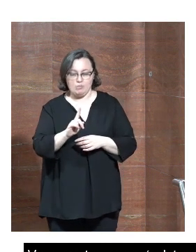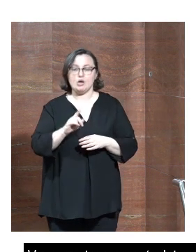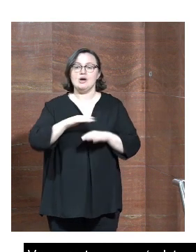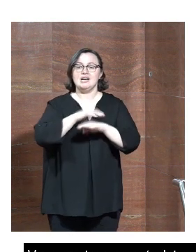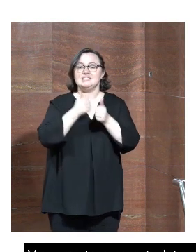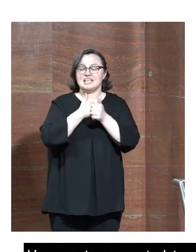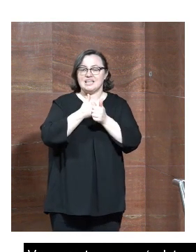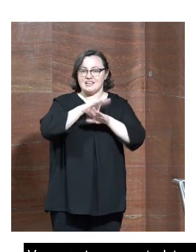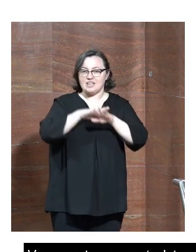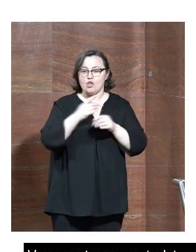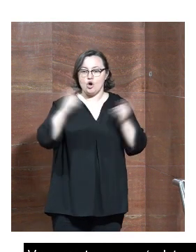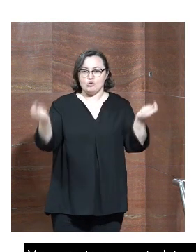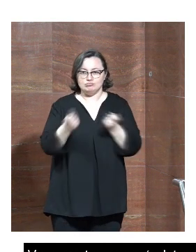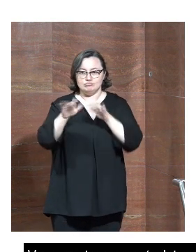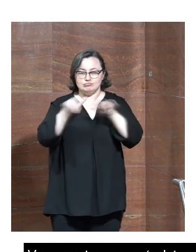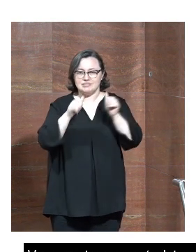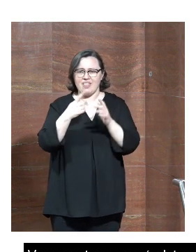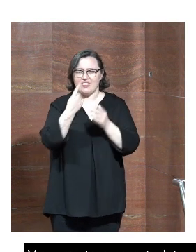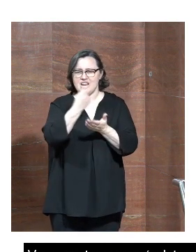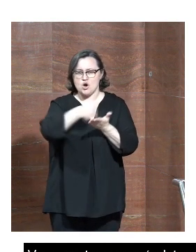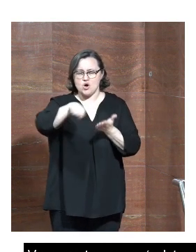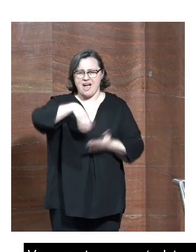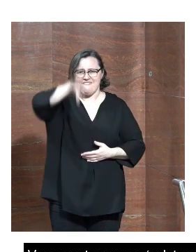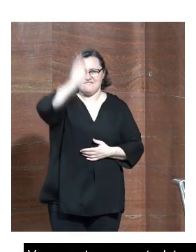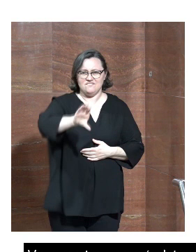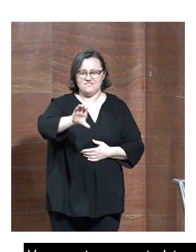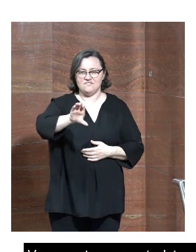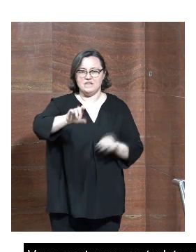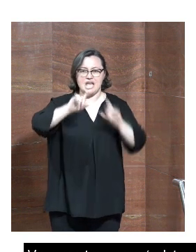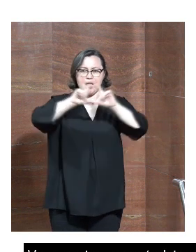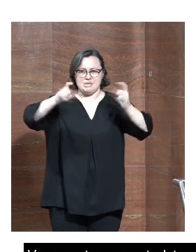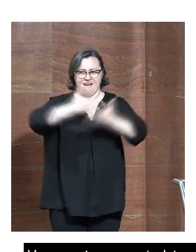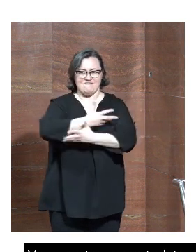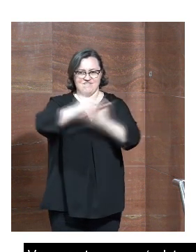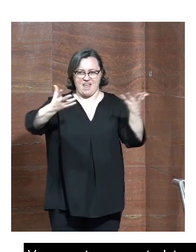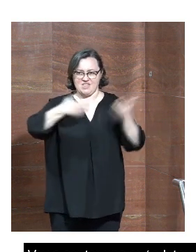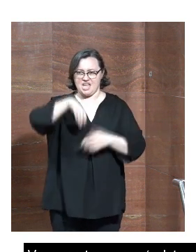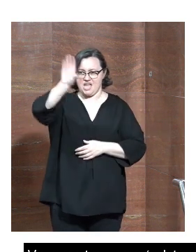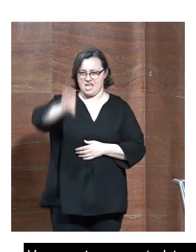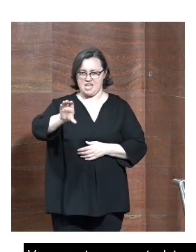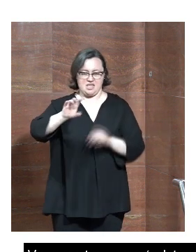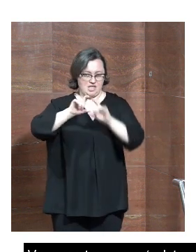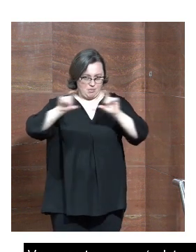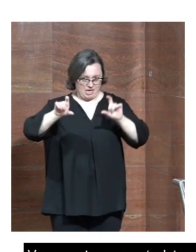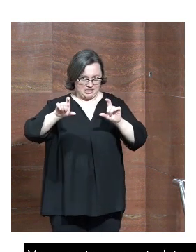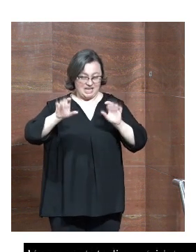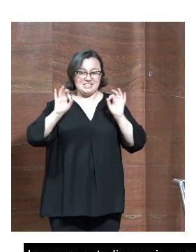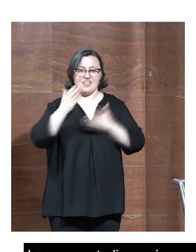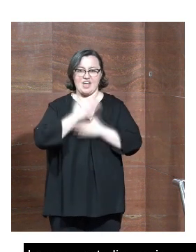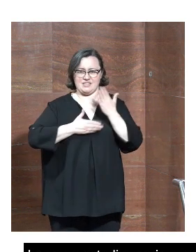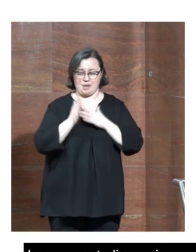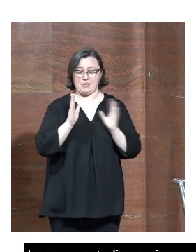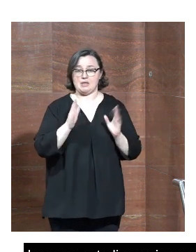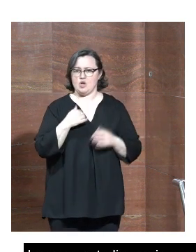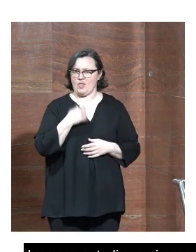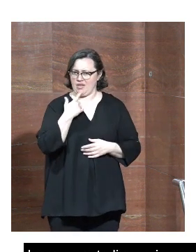una convocatoria pública pagando un montón de dinero a una gran corporación empresarial de la discapacidad.